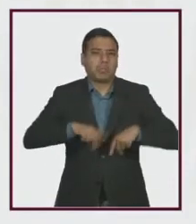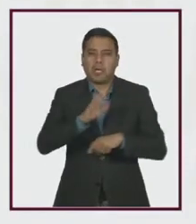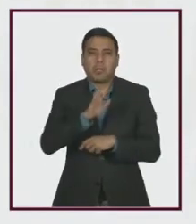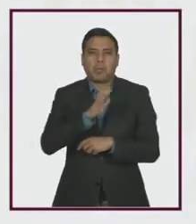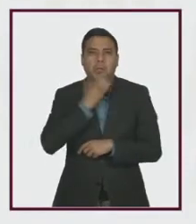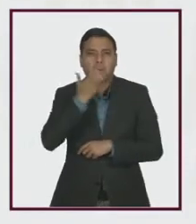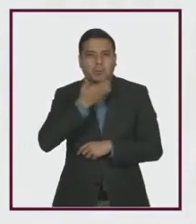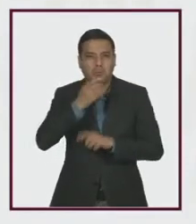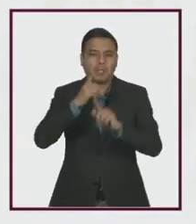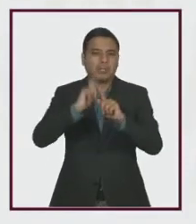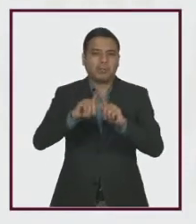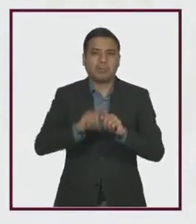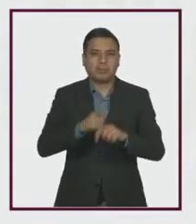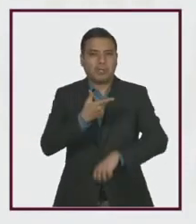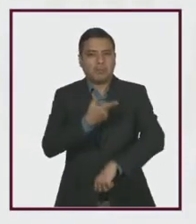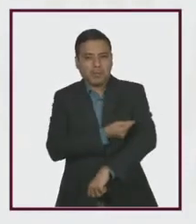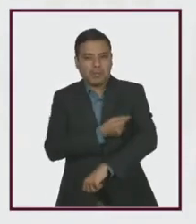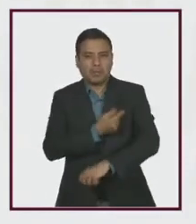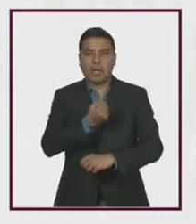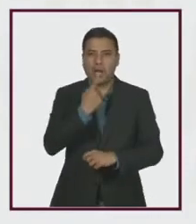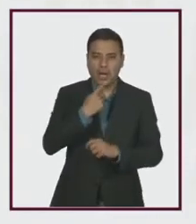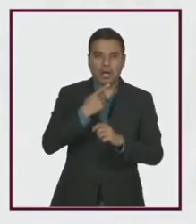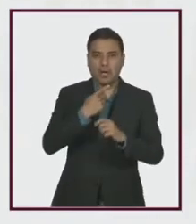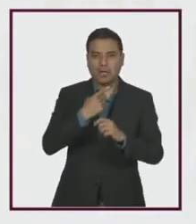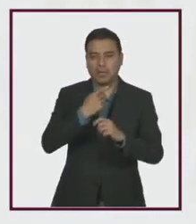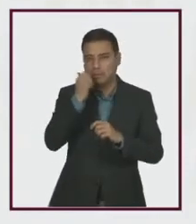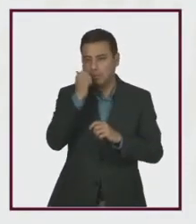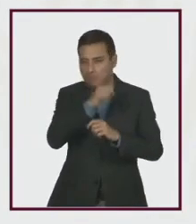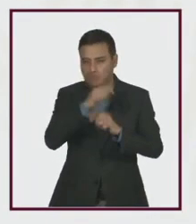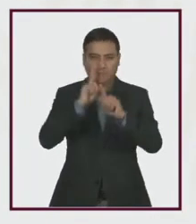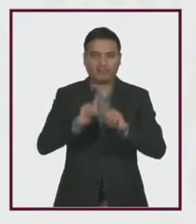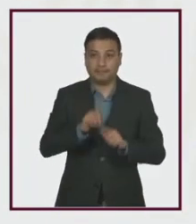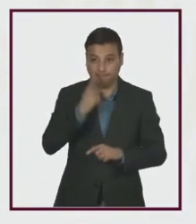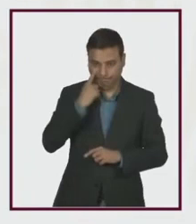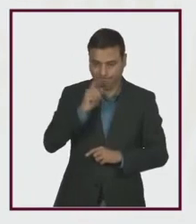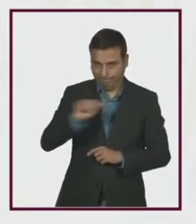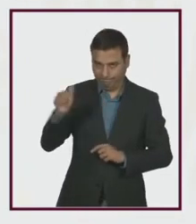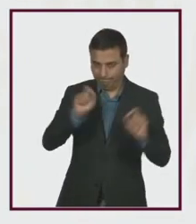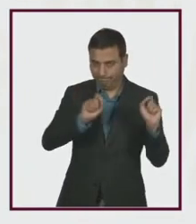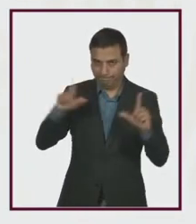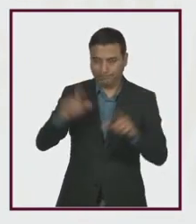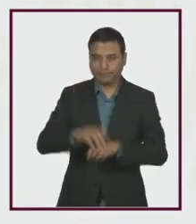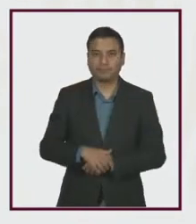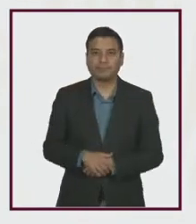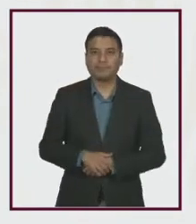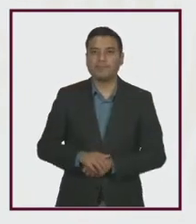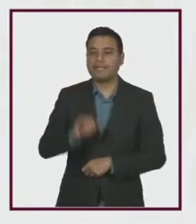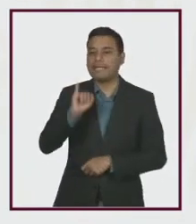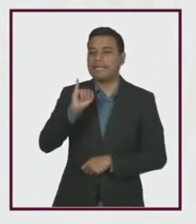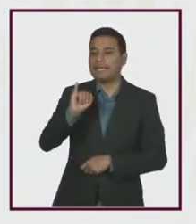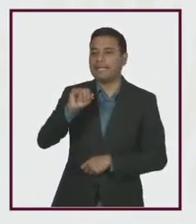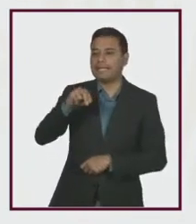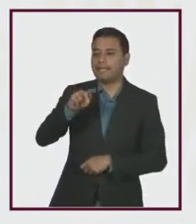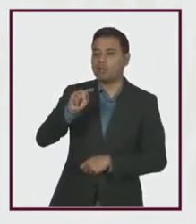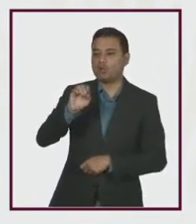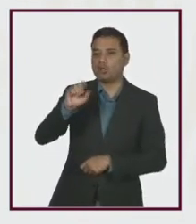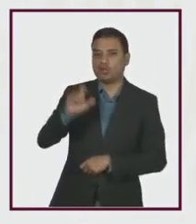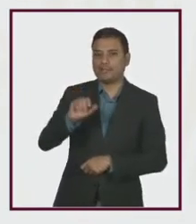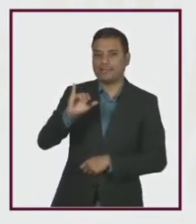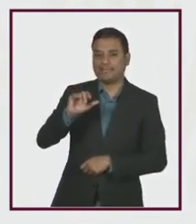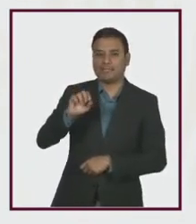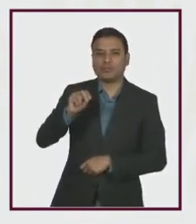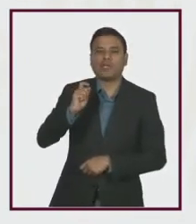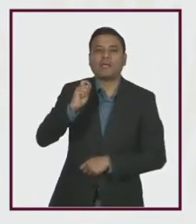a tener un efecto mayor. Vamos a pasar la siguiente, por favor. La intoxicación, pues justamente va a ser el efecto que yo